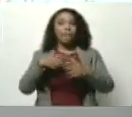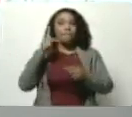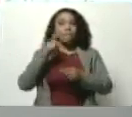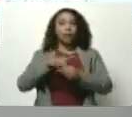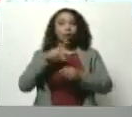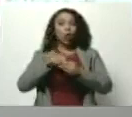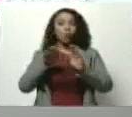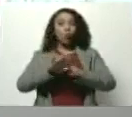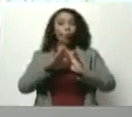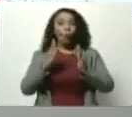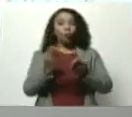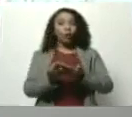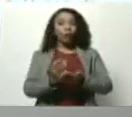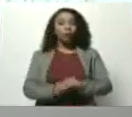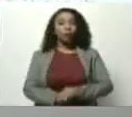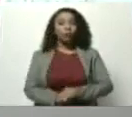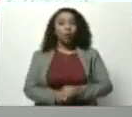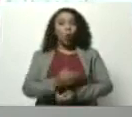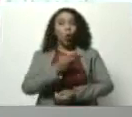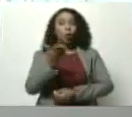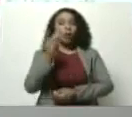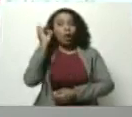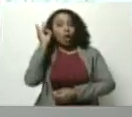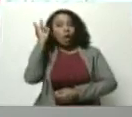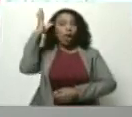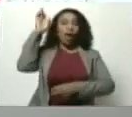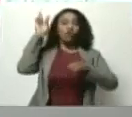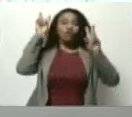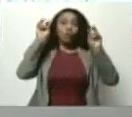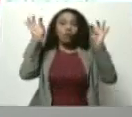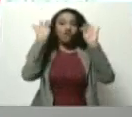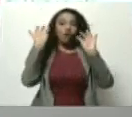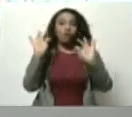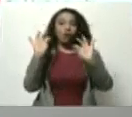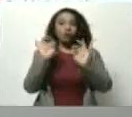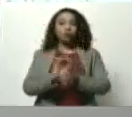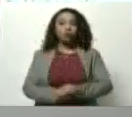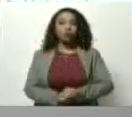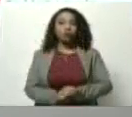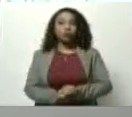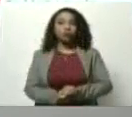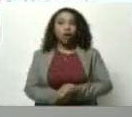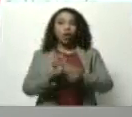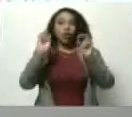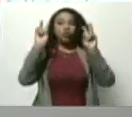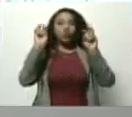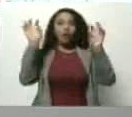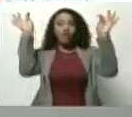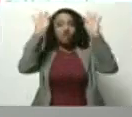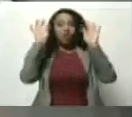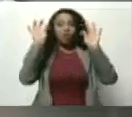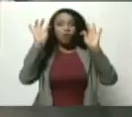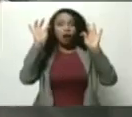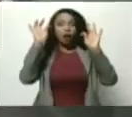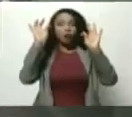mundial ustedes inventaron un nuevo modelo más mejor un nuevo modelo de gerencia